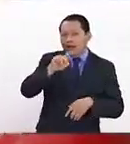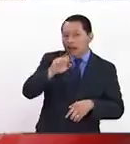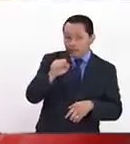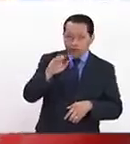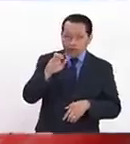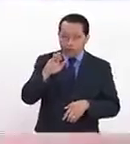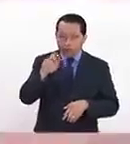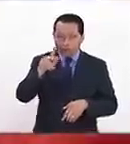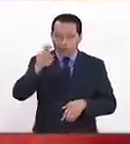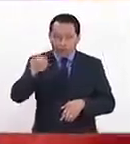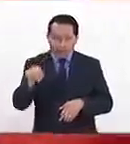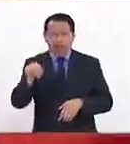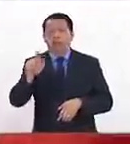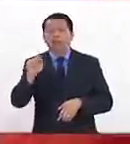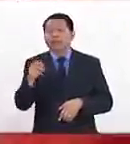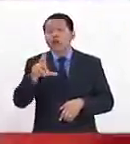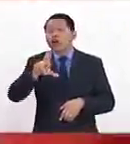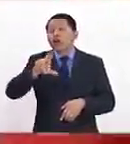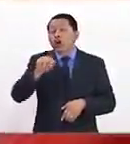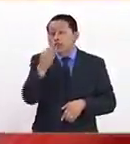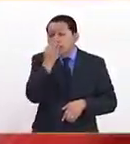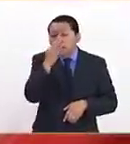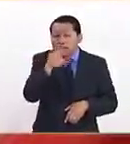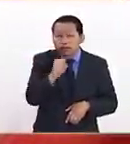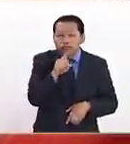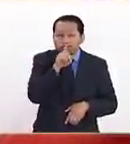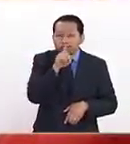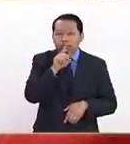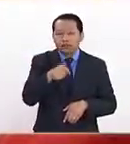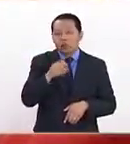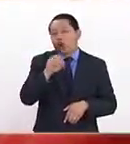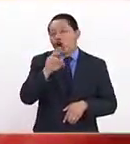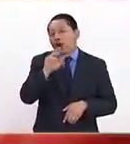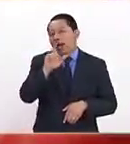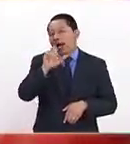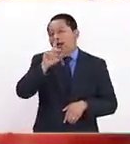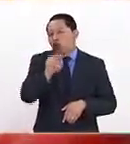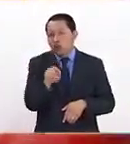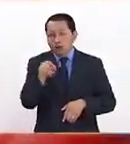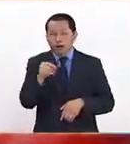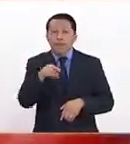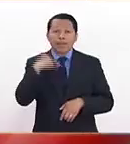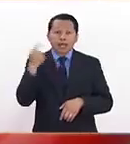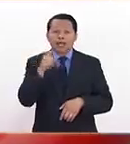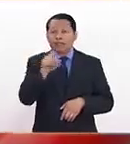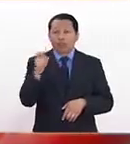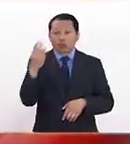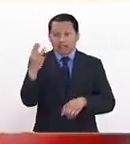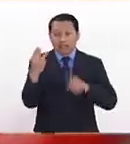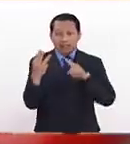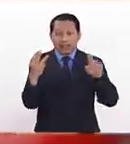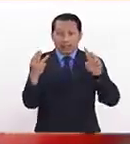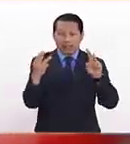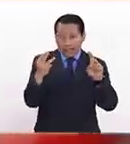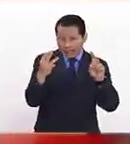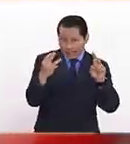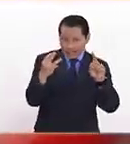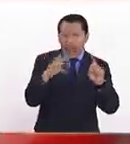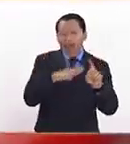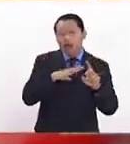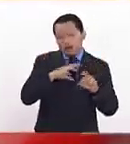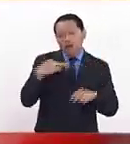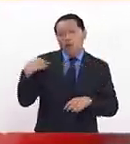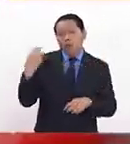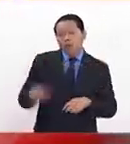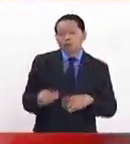Brooklyn. Los que no estuvieron ni cerca de ganar fue Orlando Magic, que perdió 103-130 ante los Wizards de